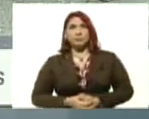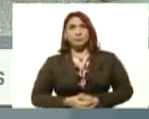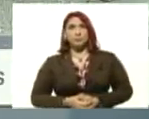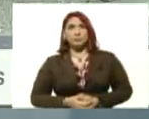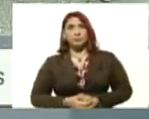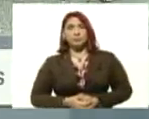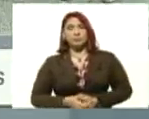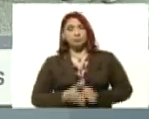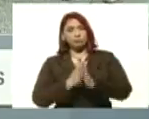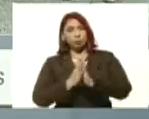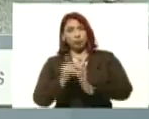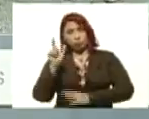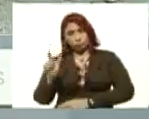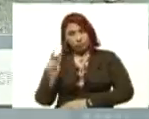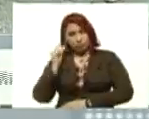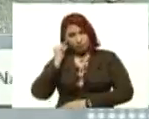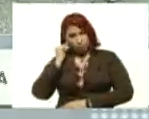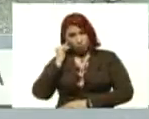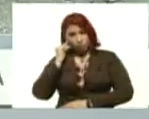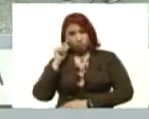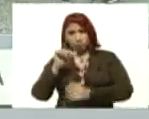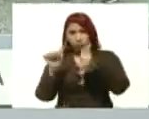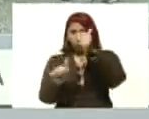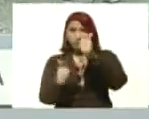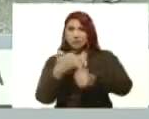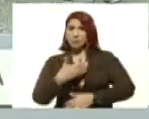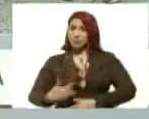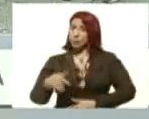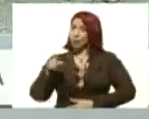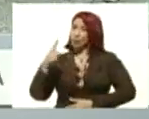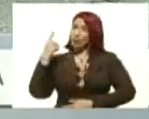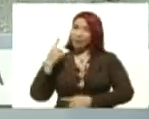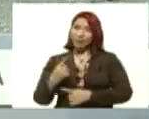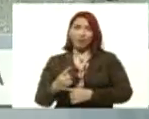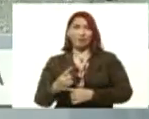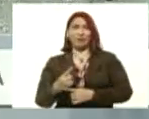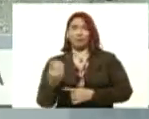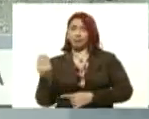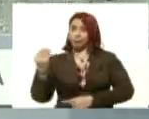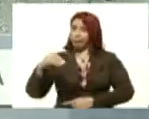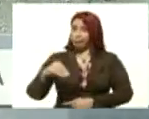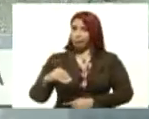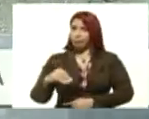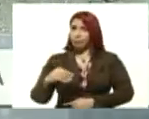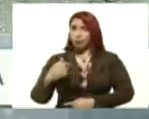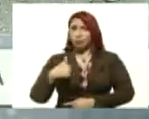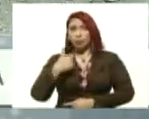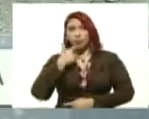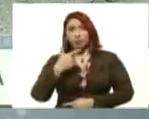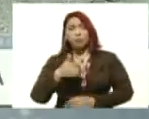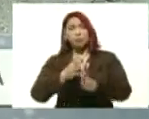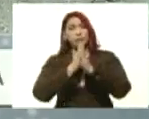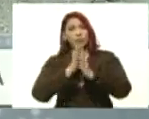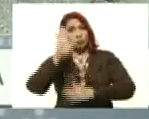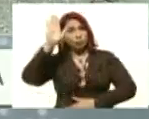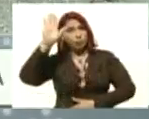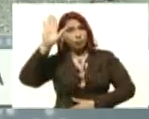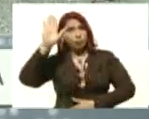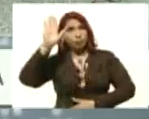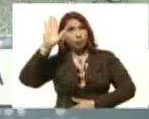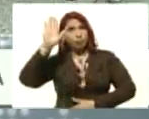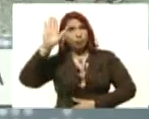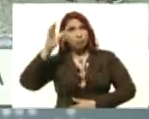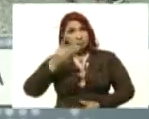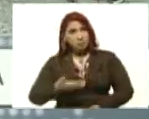Señora vicepresidenta, si usted tiene que algo que agregar con lo que yo voy a decir, levanta la mano y se le da la palabra.